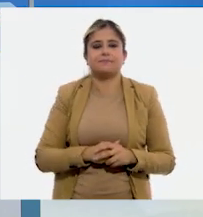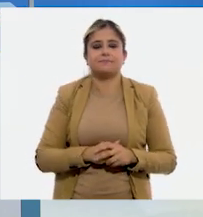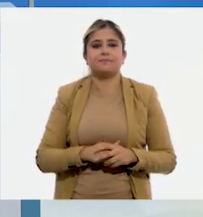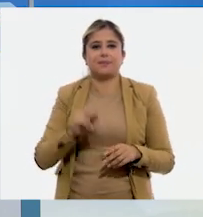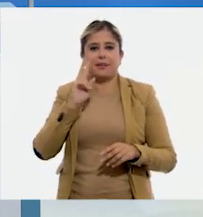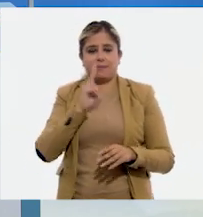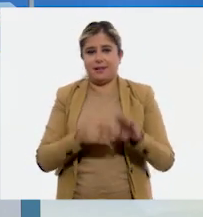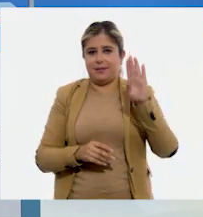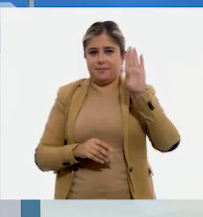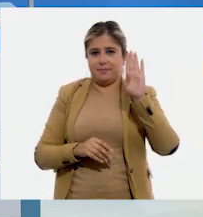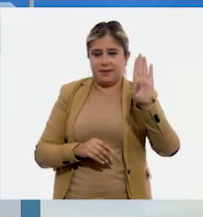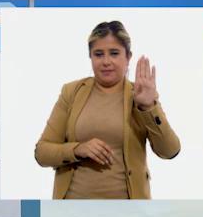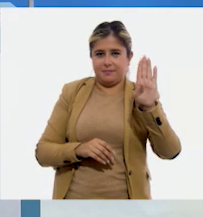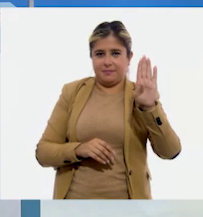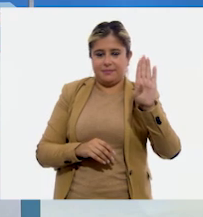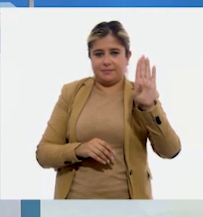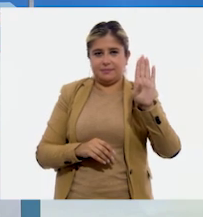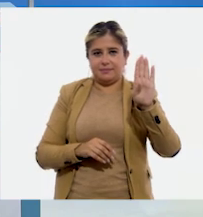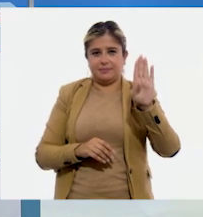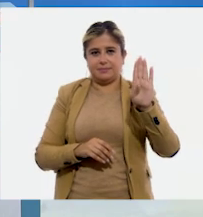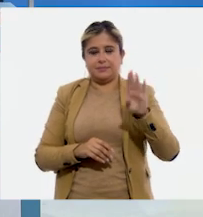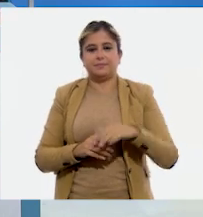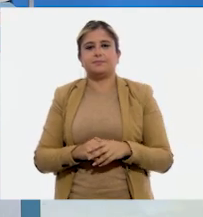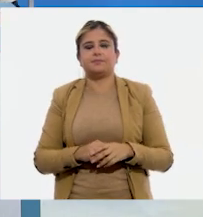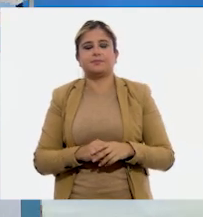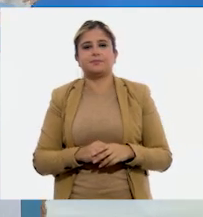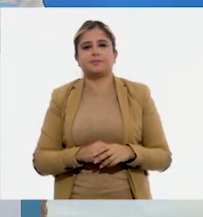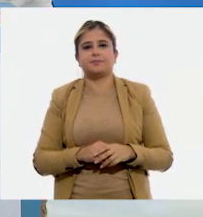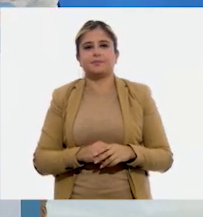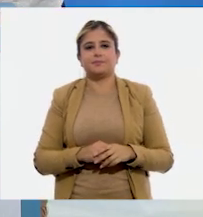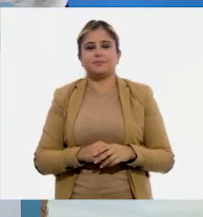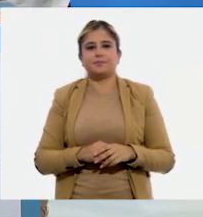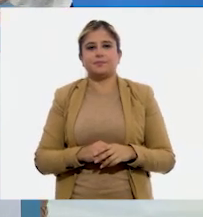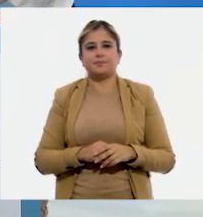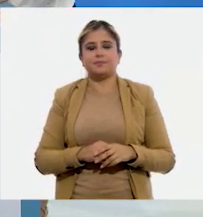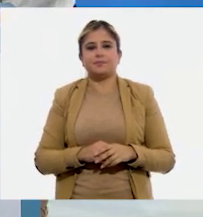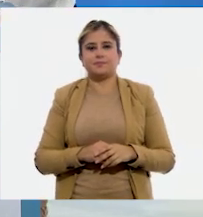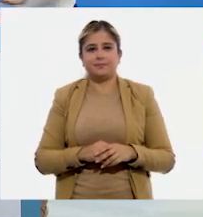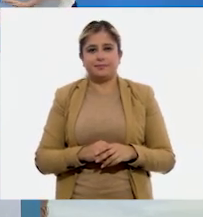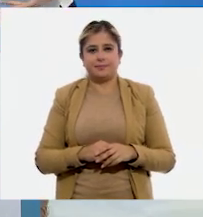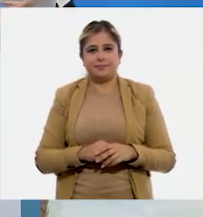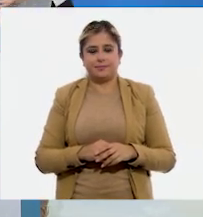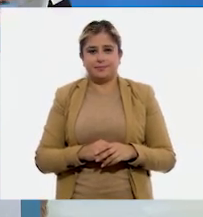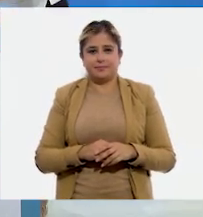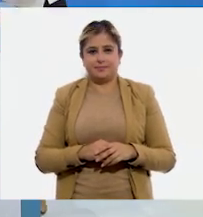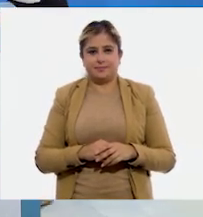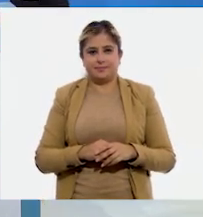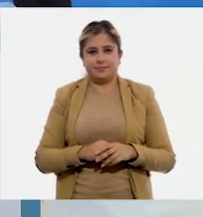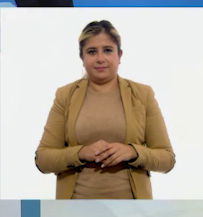B. Muy bien. Y vamos a poner...